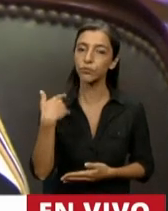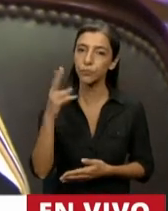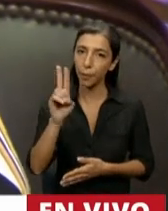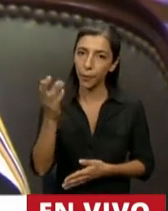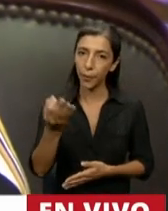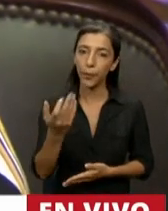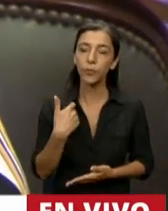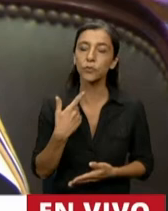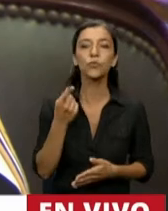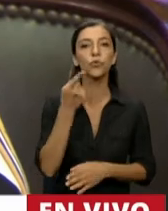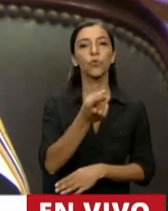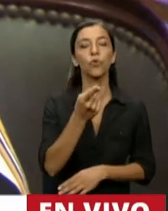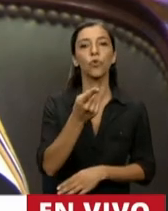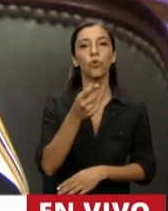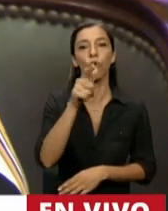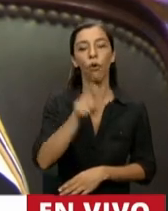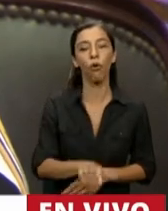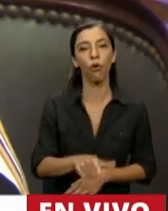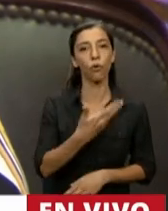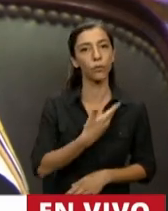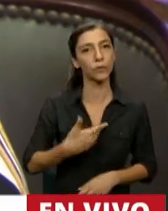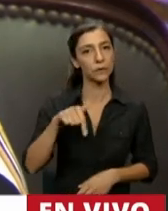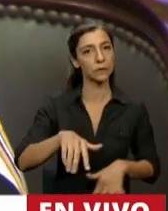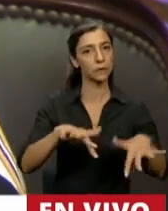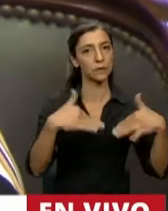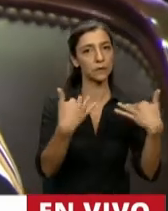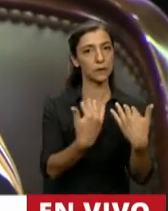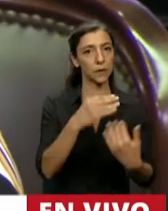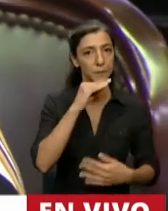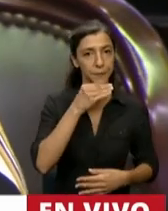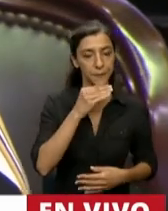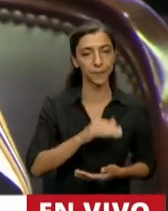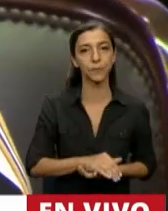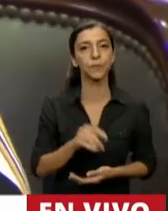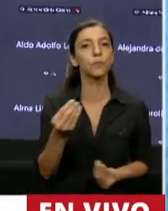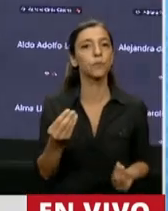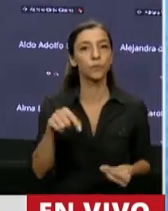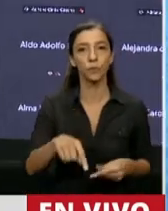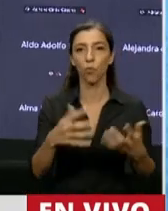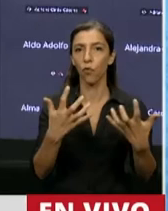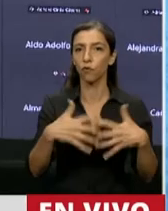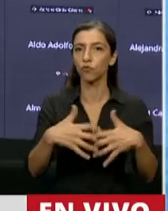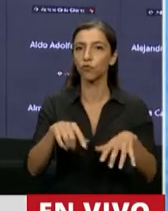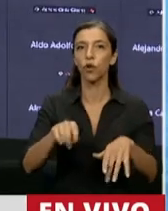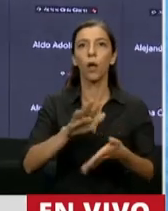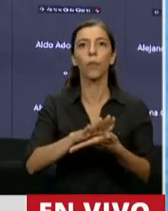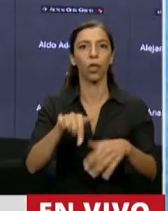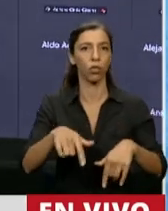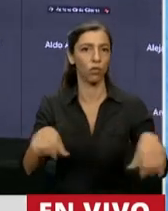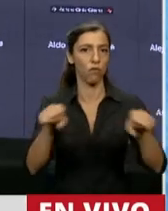Presidente de la Cámara por el funcionamiento del sistema digital y sus